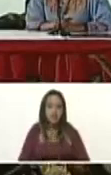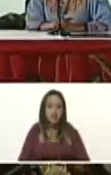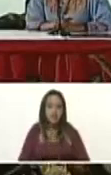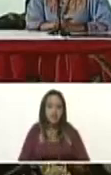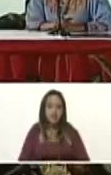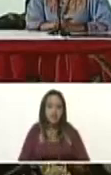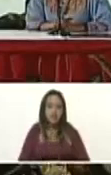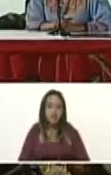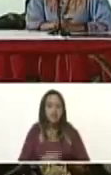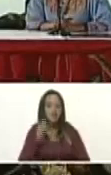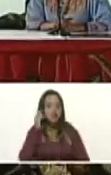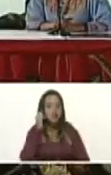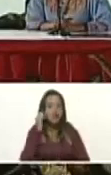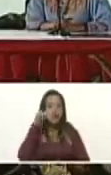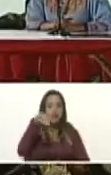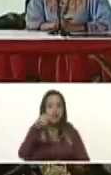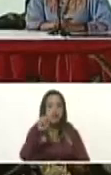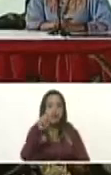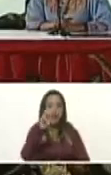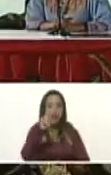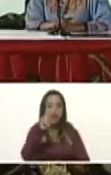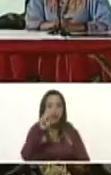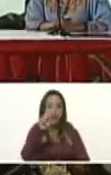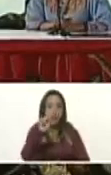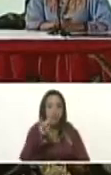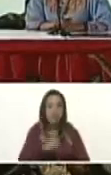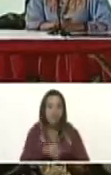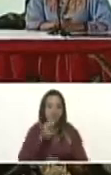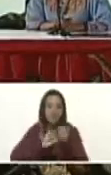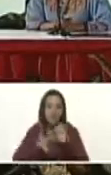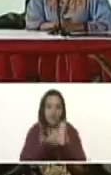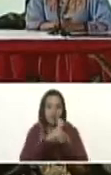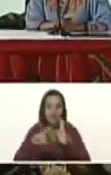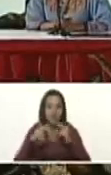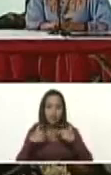Marta Alicia Mesa Lagos, defensora de derechos humanos,